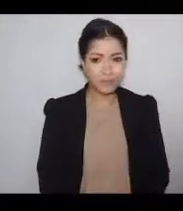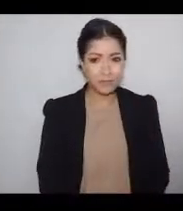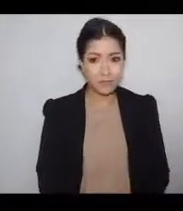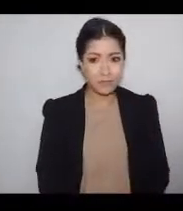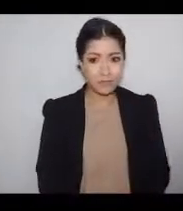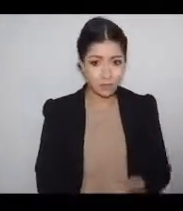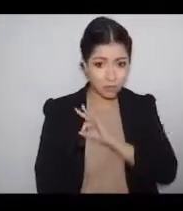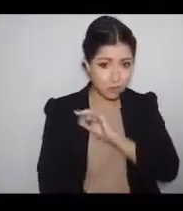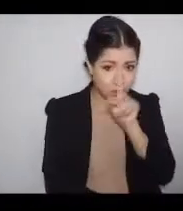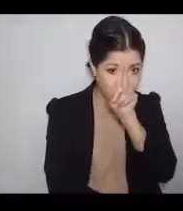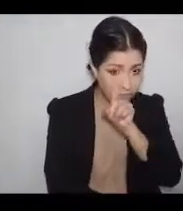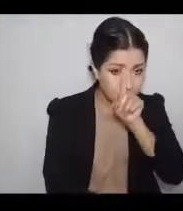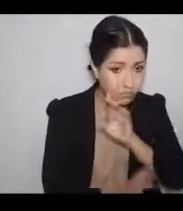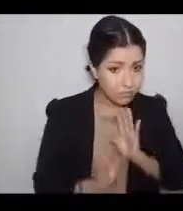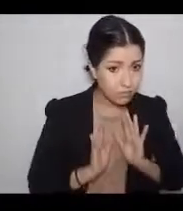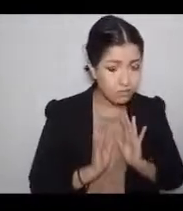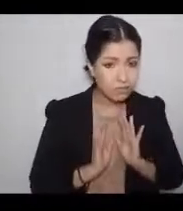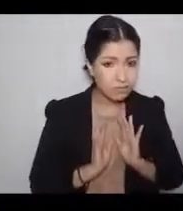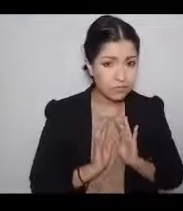¿Te puedo dar un consejo?